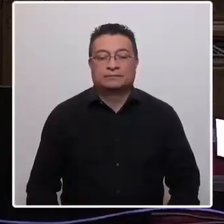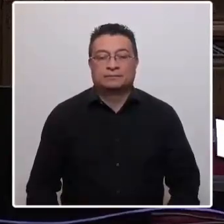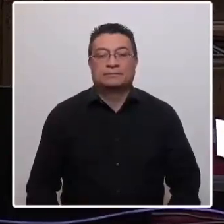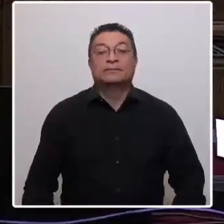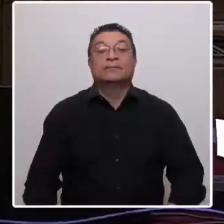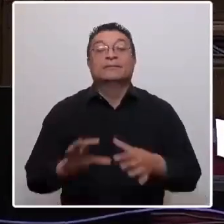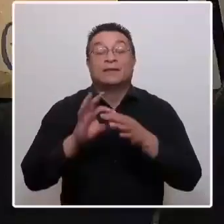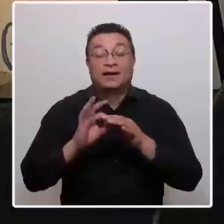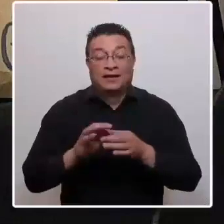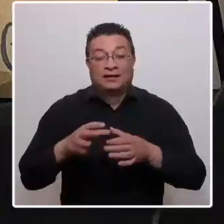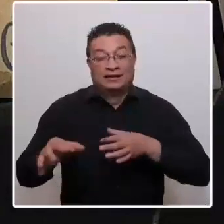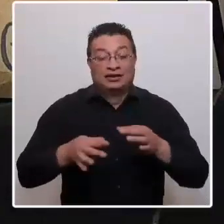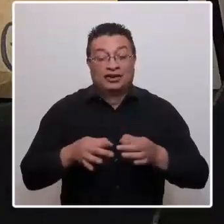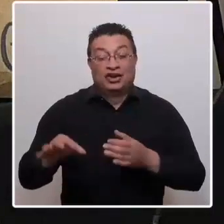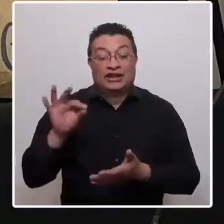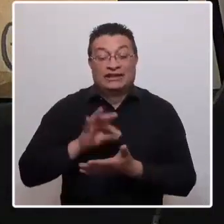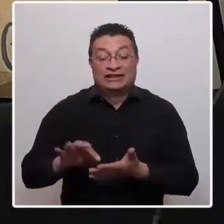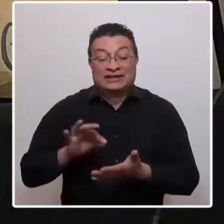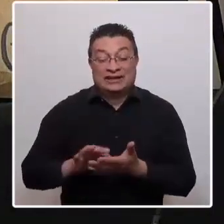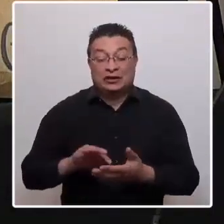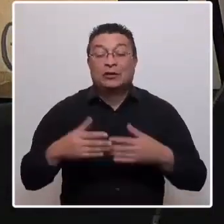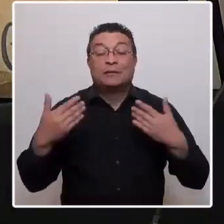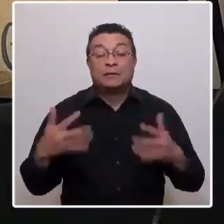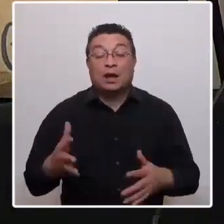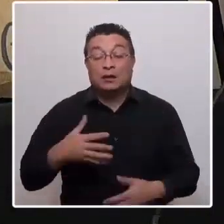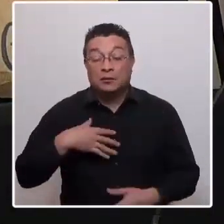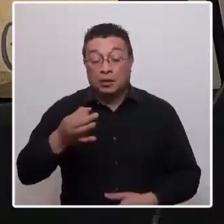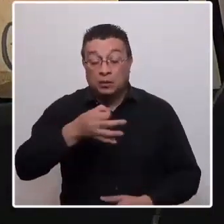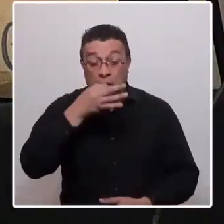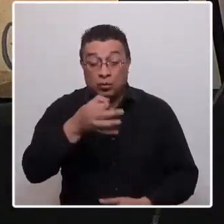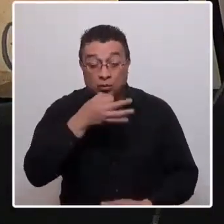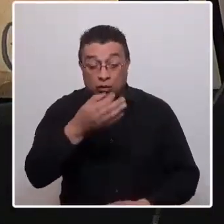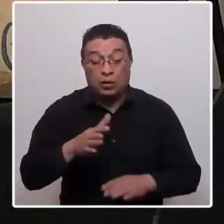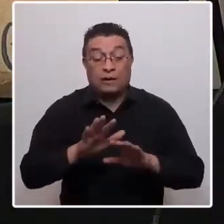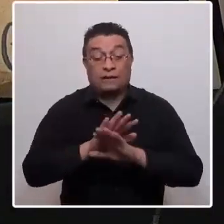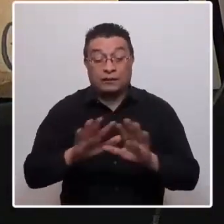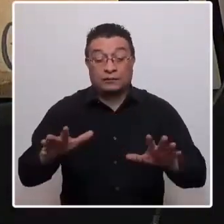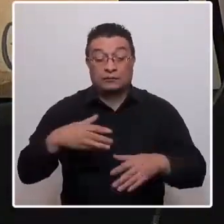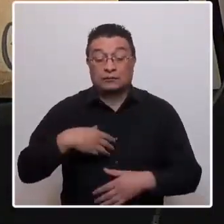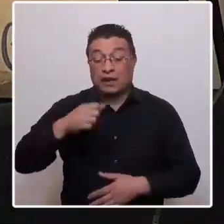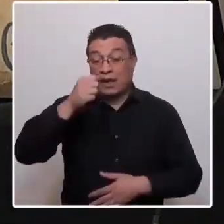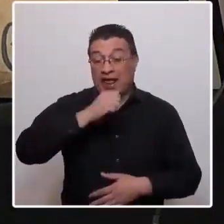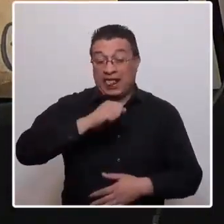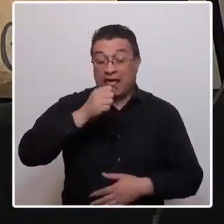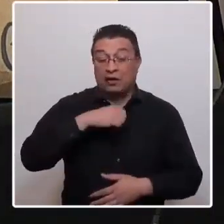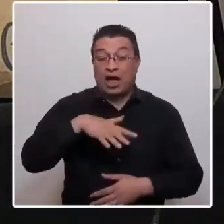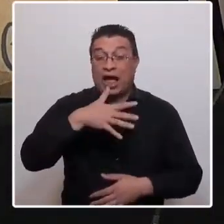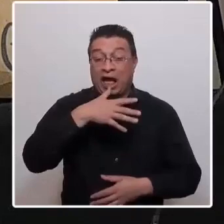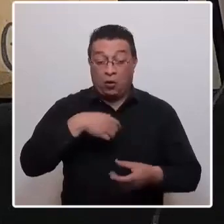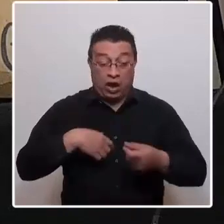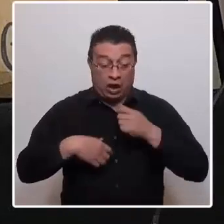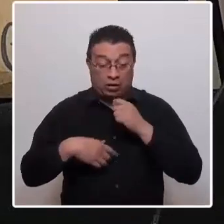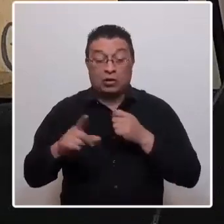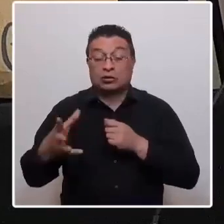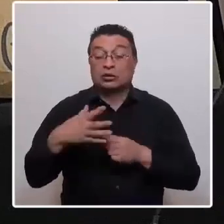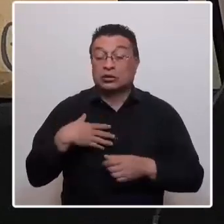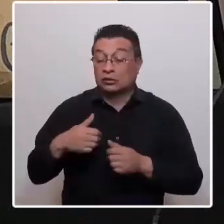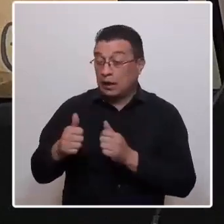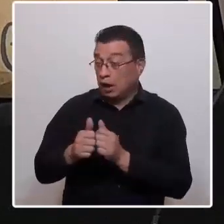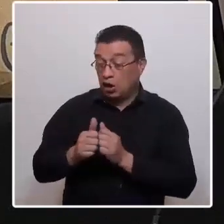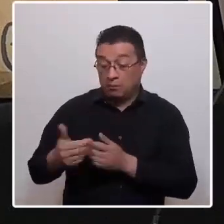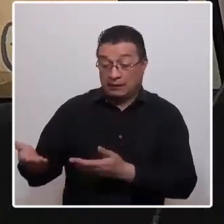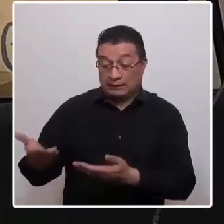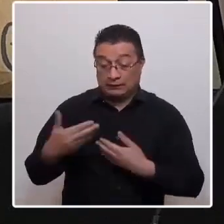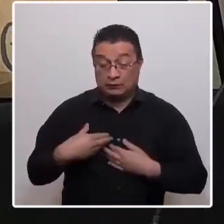Gracias, señor secretario. Bueno, después de hablar, me voy a ir a comer unos helados de agua que acá tengo. Si alguien me quiere acompañar, tengo